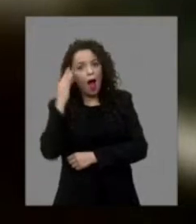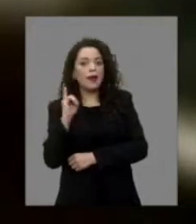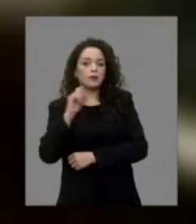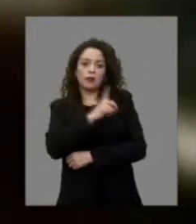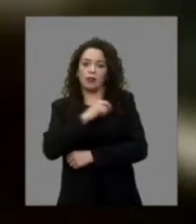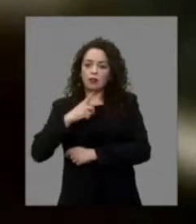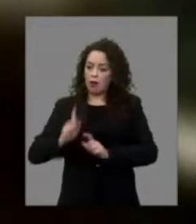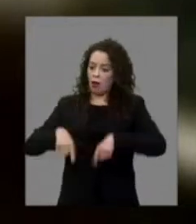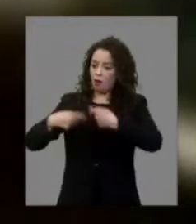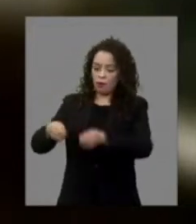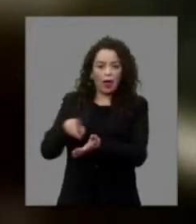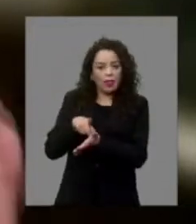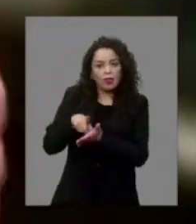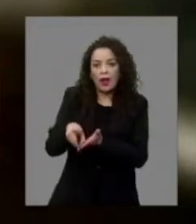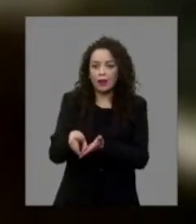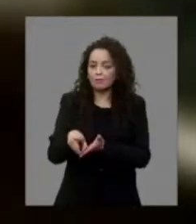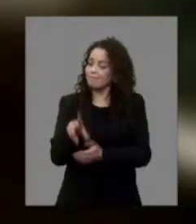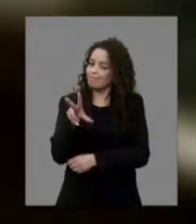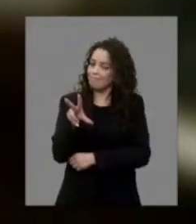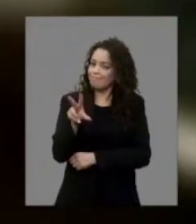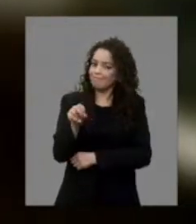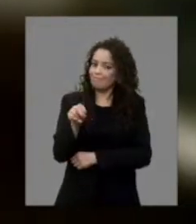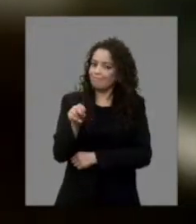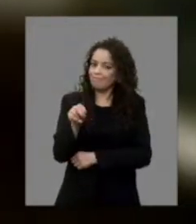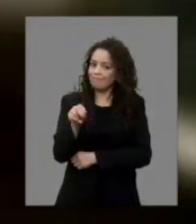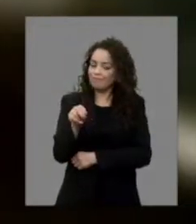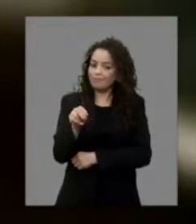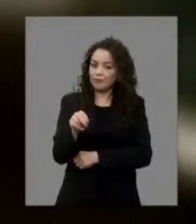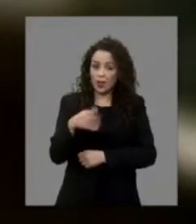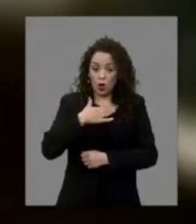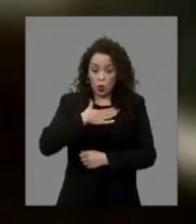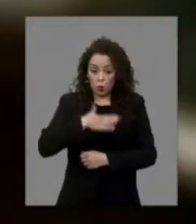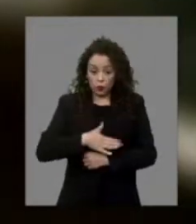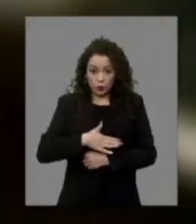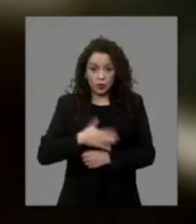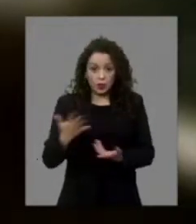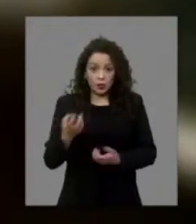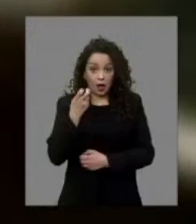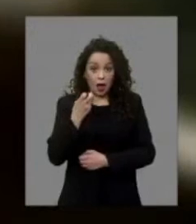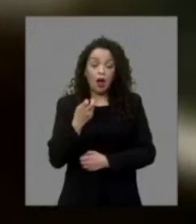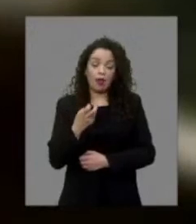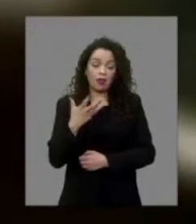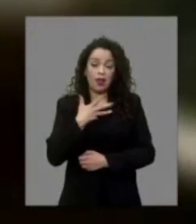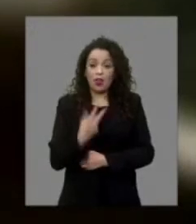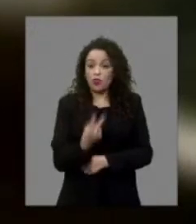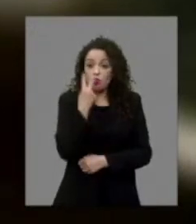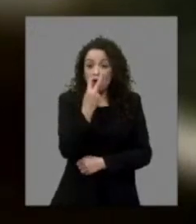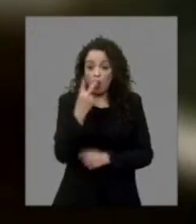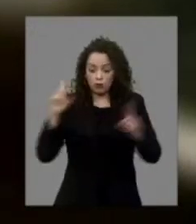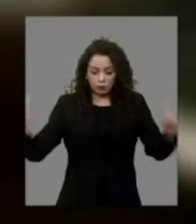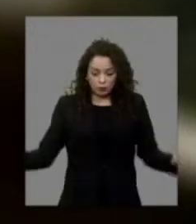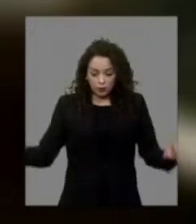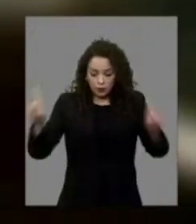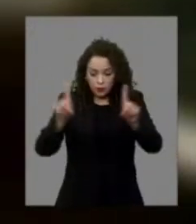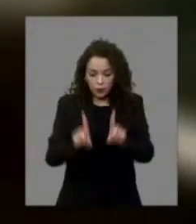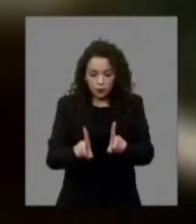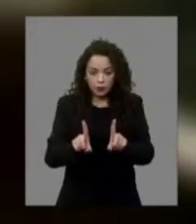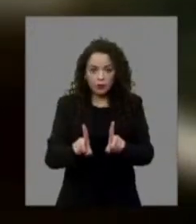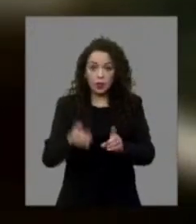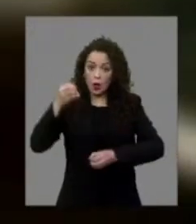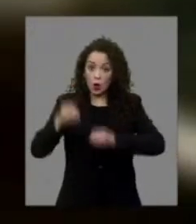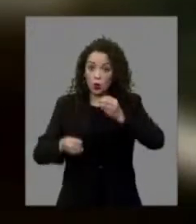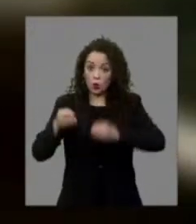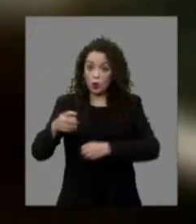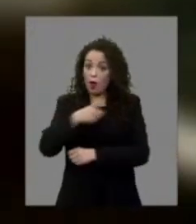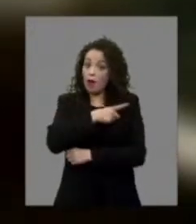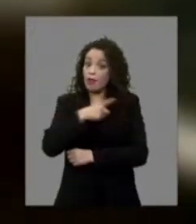derechos. En la justicia ordinaria, las dos son titulares de estos derechos y el juez debe actuar con mucha prudencia